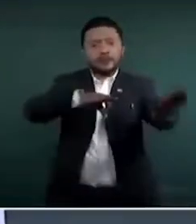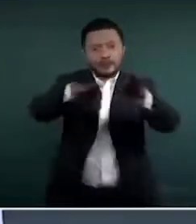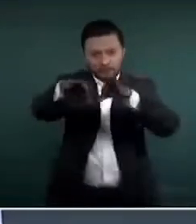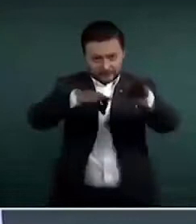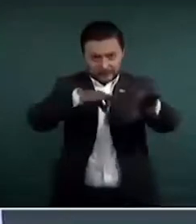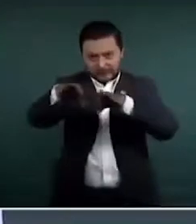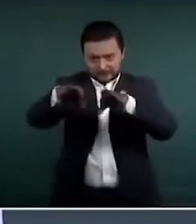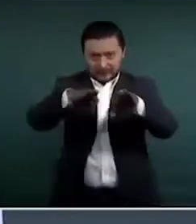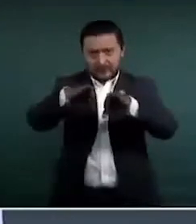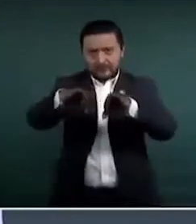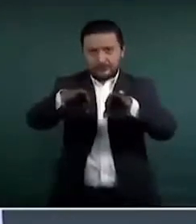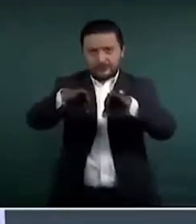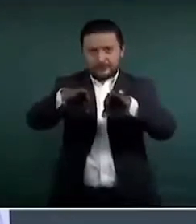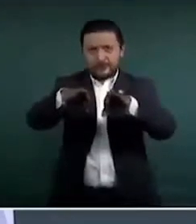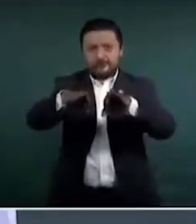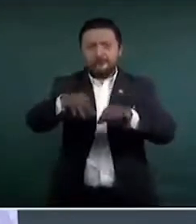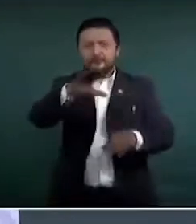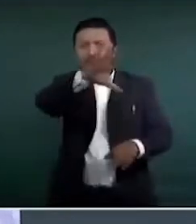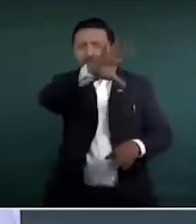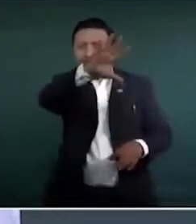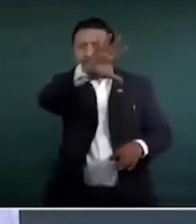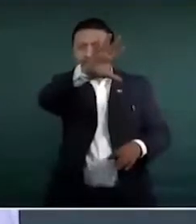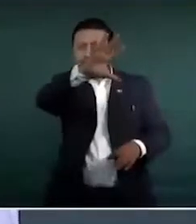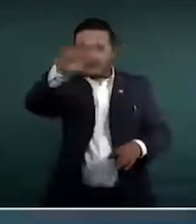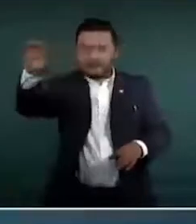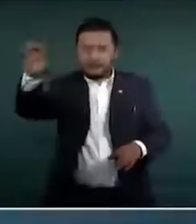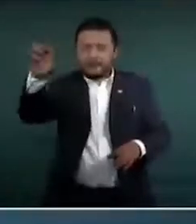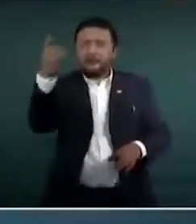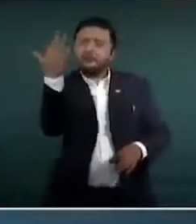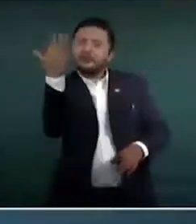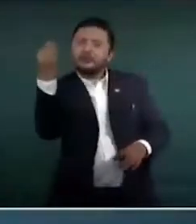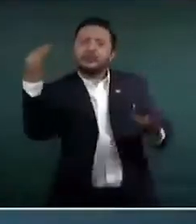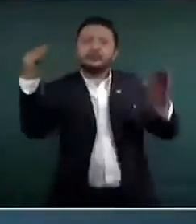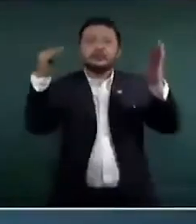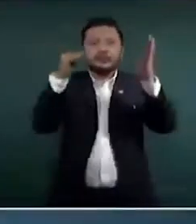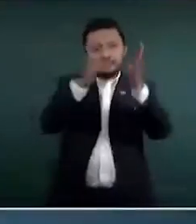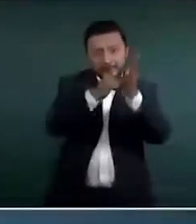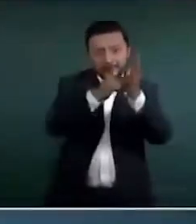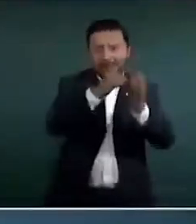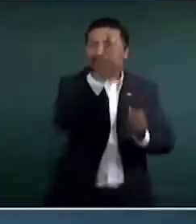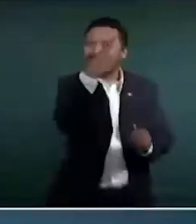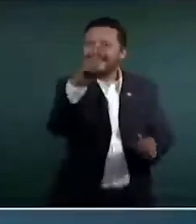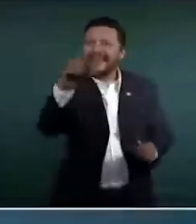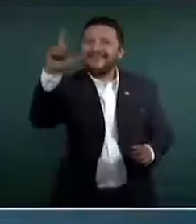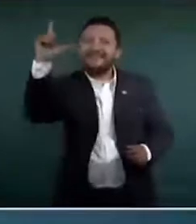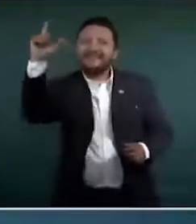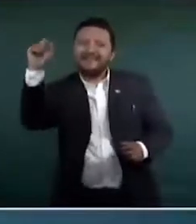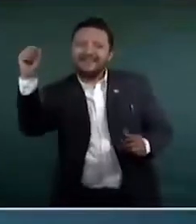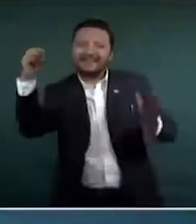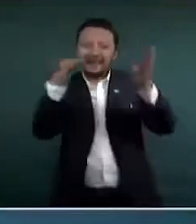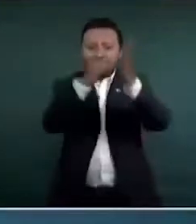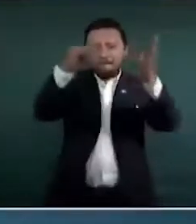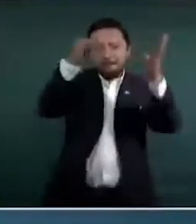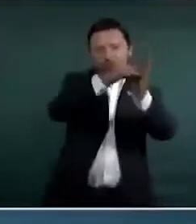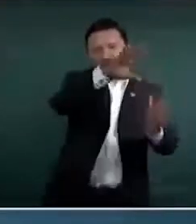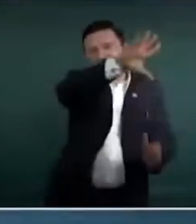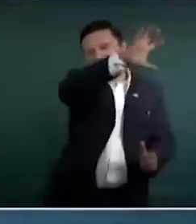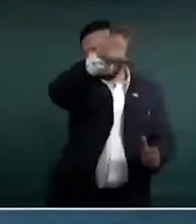550 mil empleos, de 20 millones 500 mil,